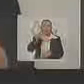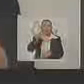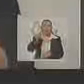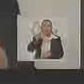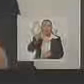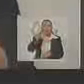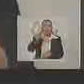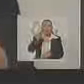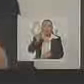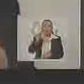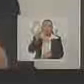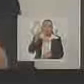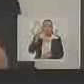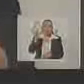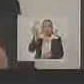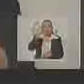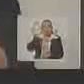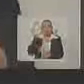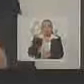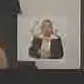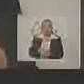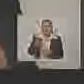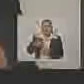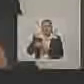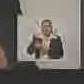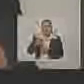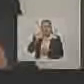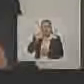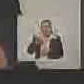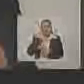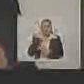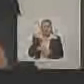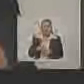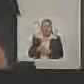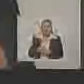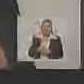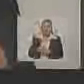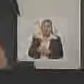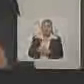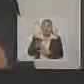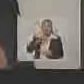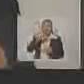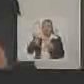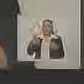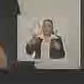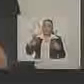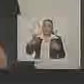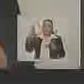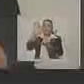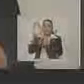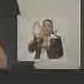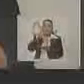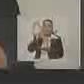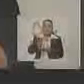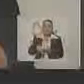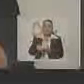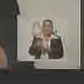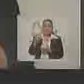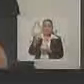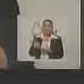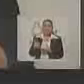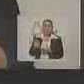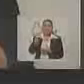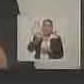han afectado la seguridad de tu familia y de tus nietos. Las propuestas con las que ha enfrentado el PAN y que se vuelven a ofrecer en